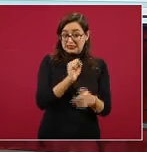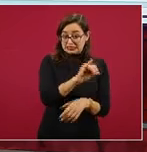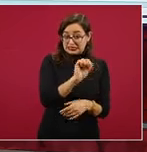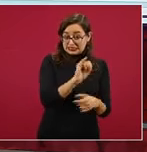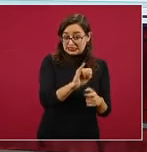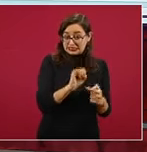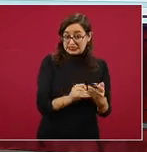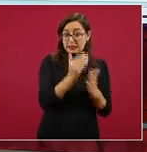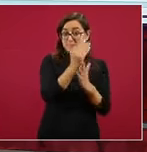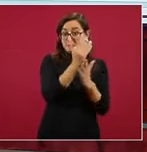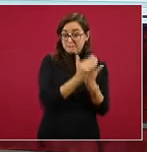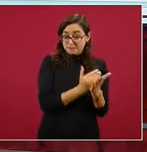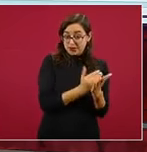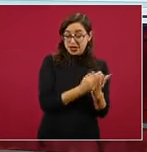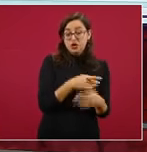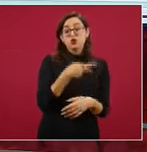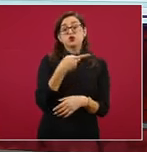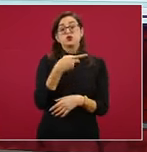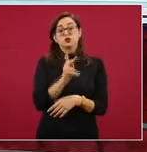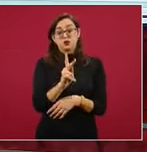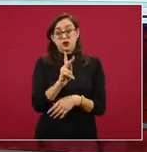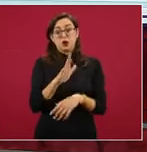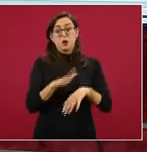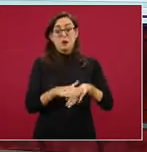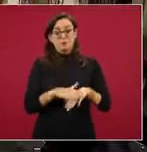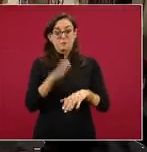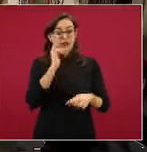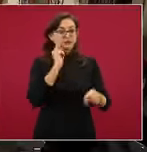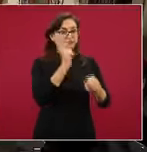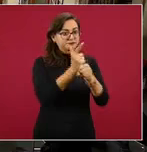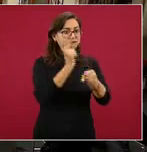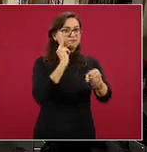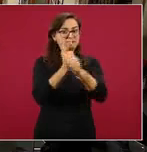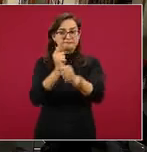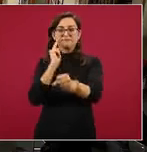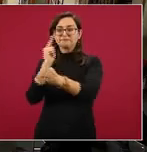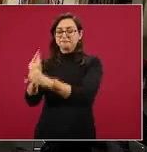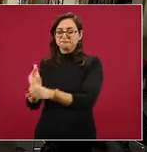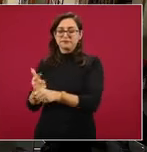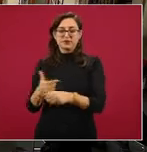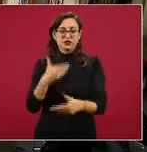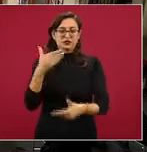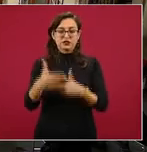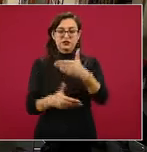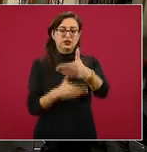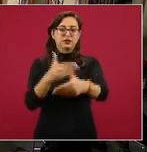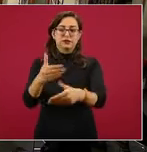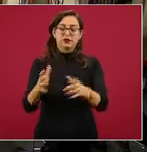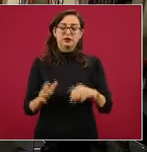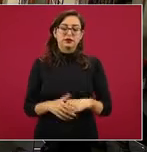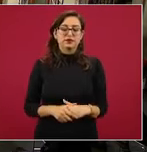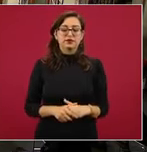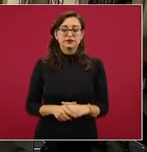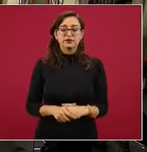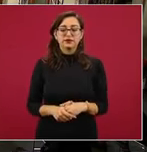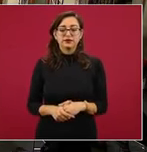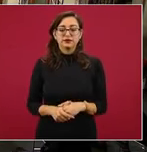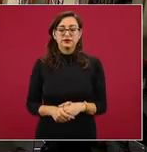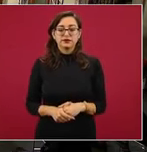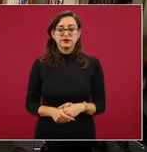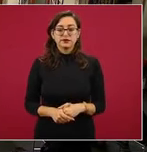pero en la detección de más casos conforme se vayan encontrando. La siguiente, por favor.